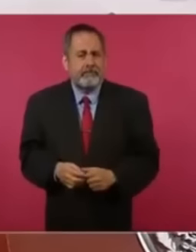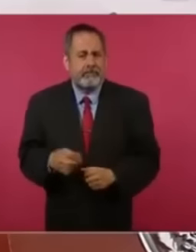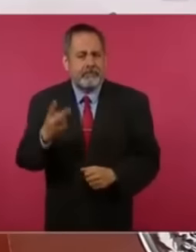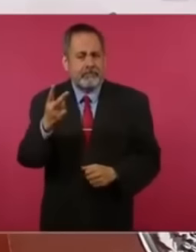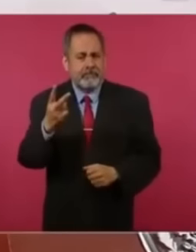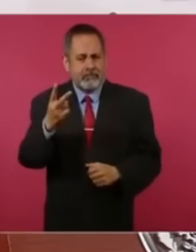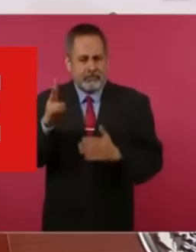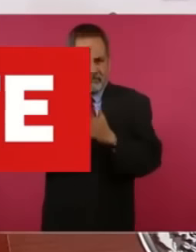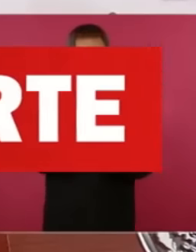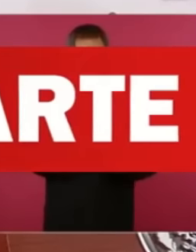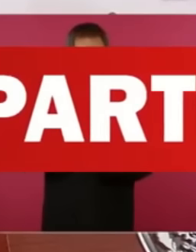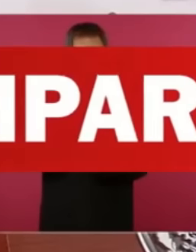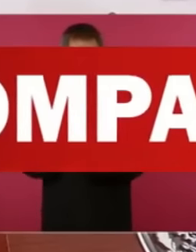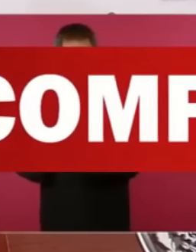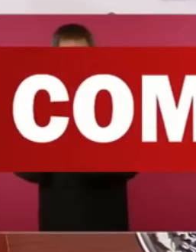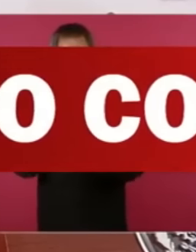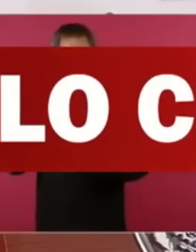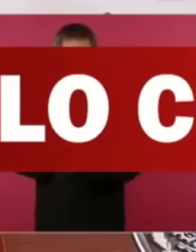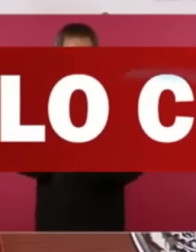dos bimestres, ¿no?